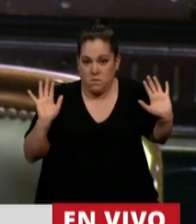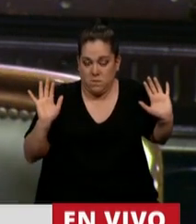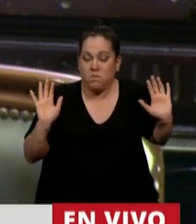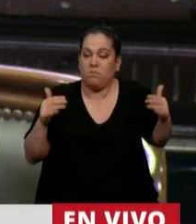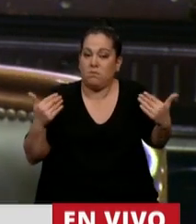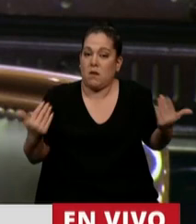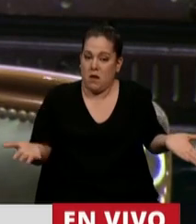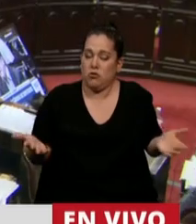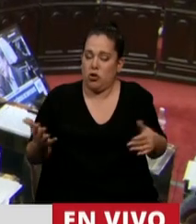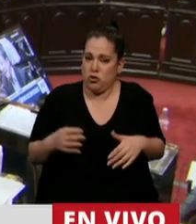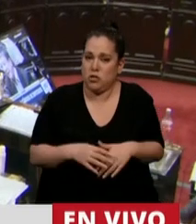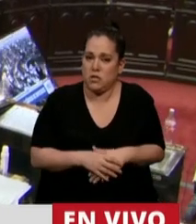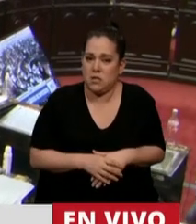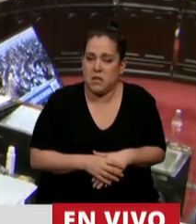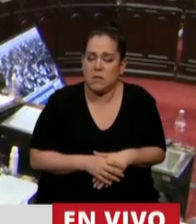Entonces, señor presidente,